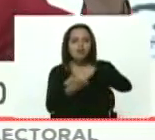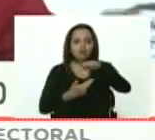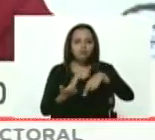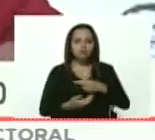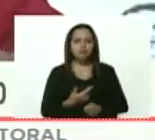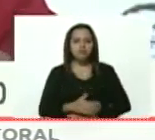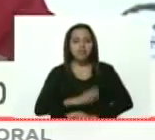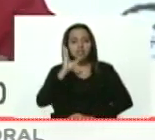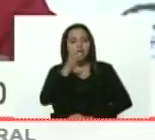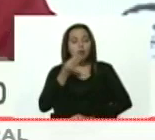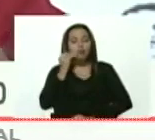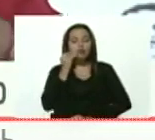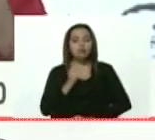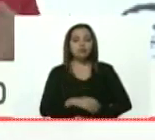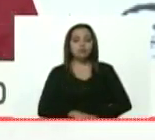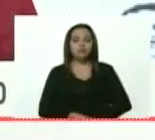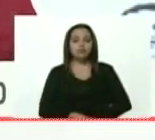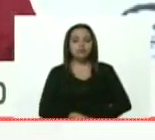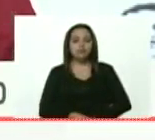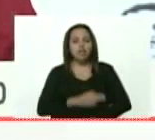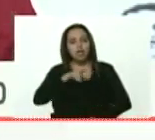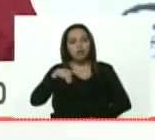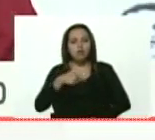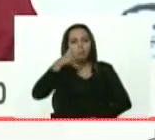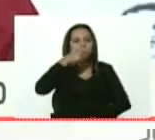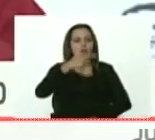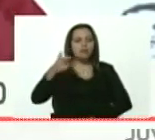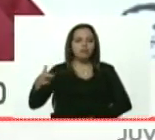de la juventud y de nuestro pueblo.